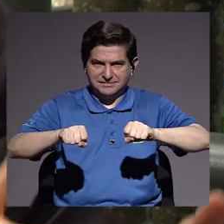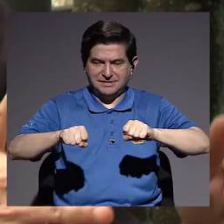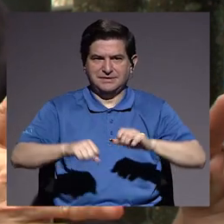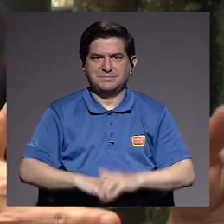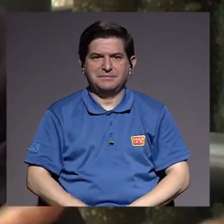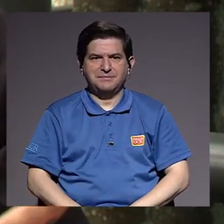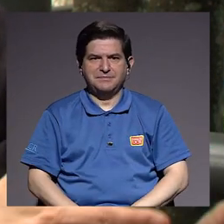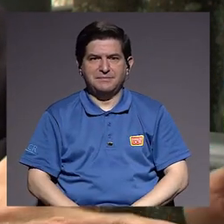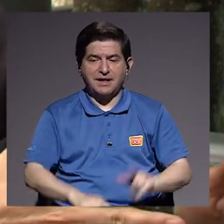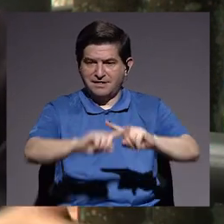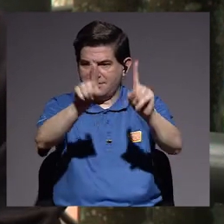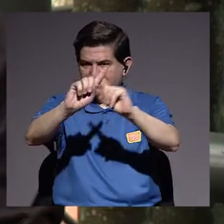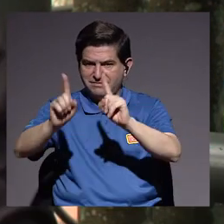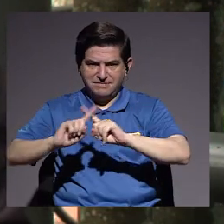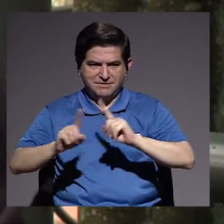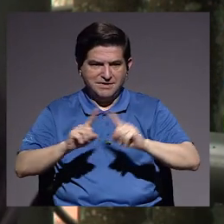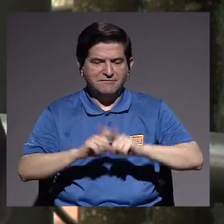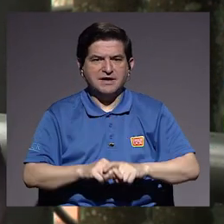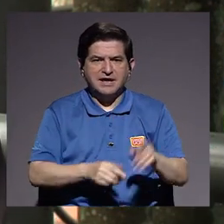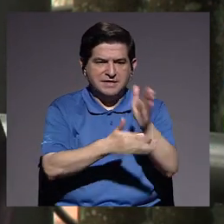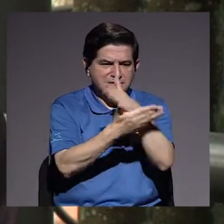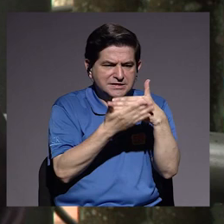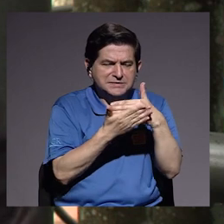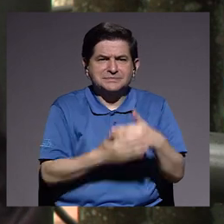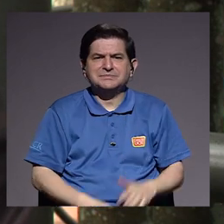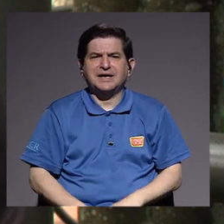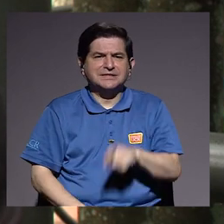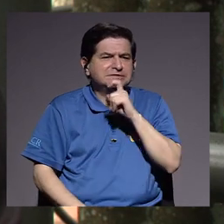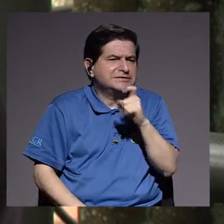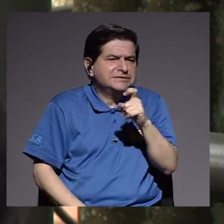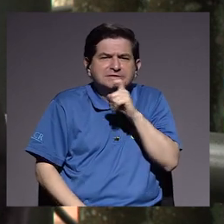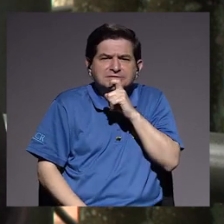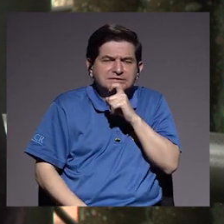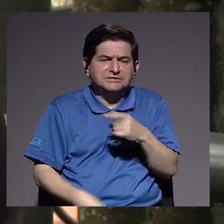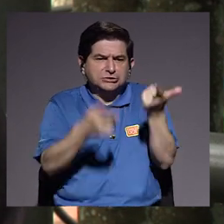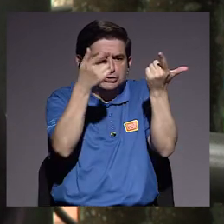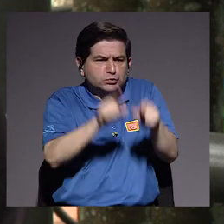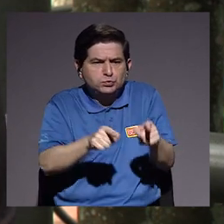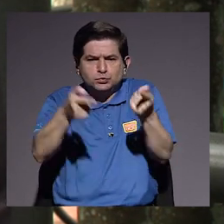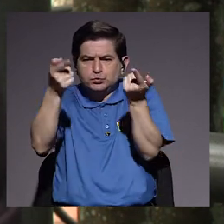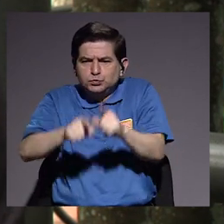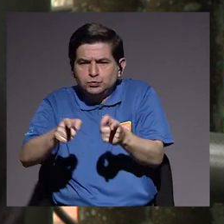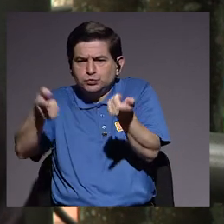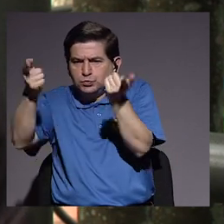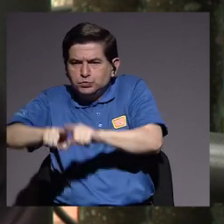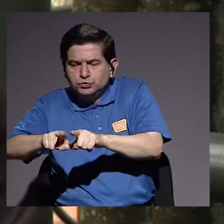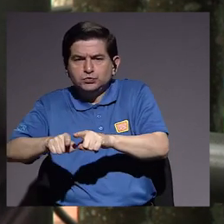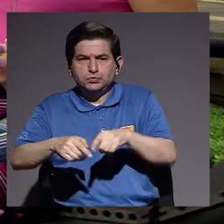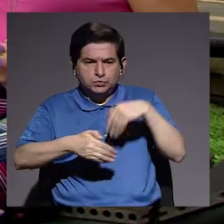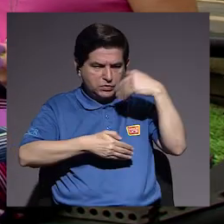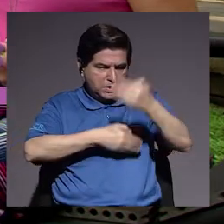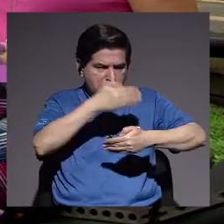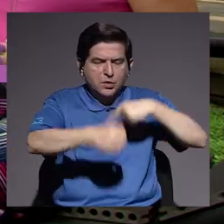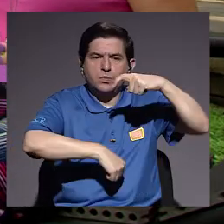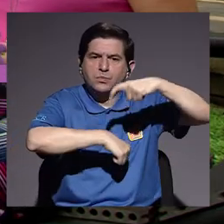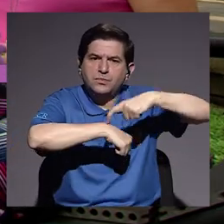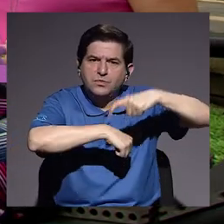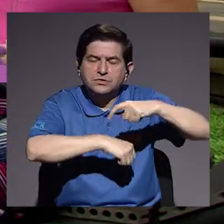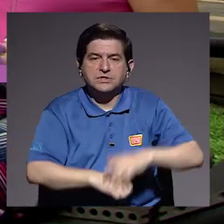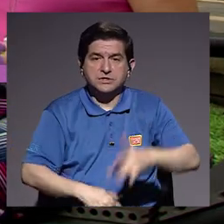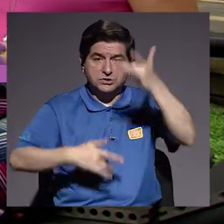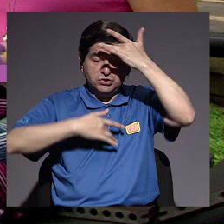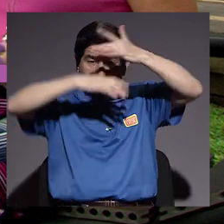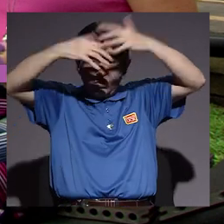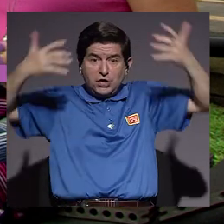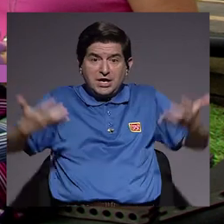por varios bloques críticos que hemos venido, uh-huh, que se han venido dando, gestando, uh-huh, a través del tiempo, y que la pandemia básicamente lo